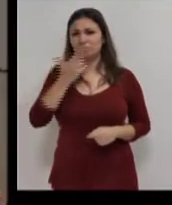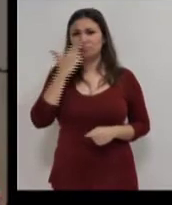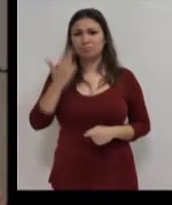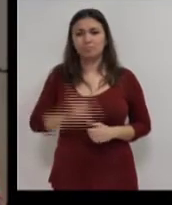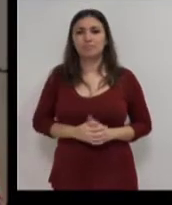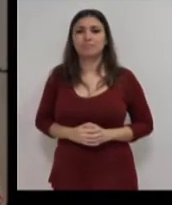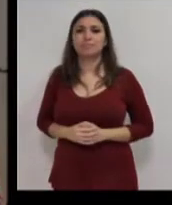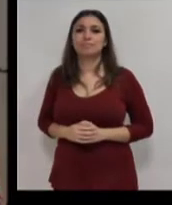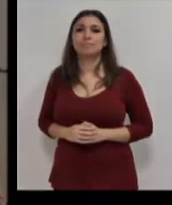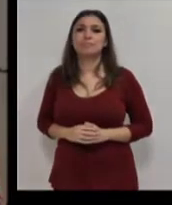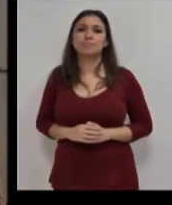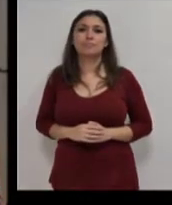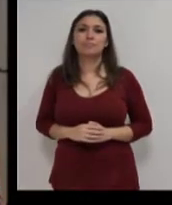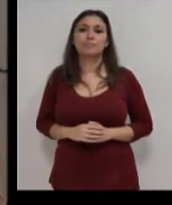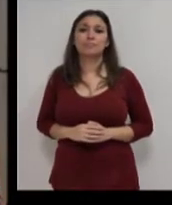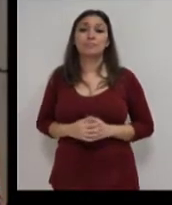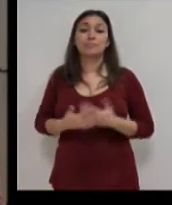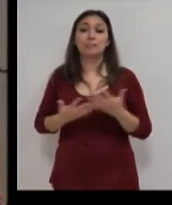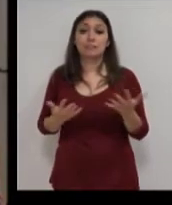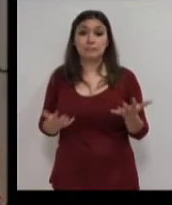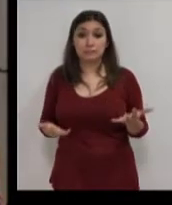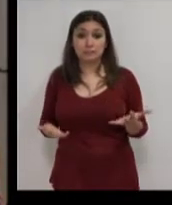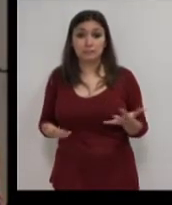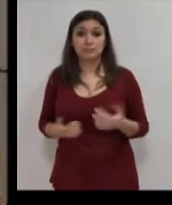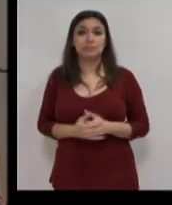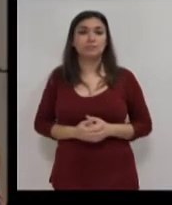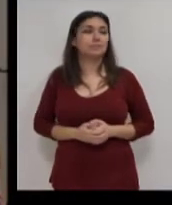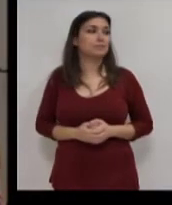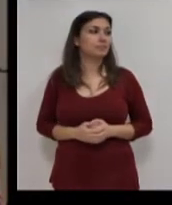que me ha parecido muy interesante.